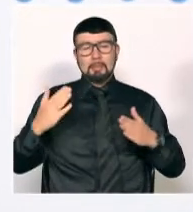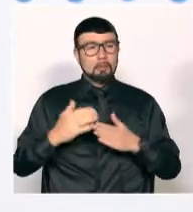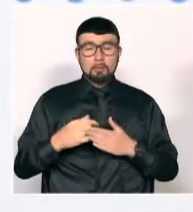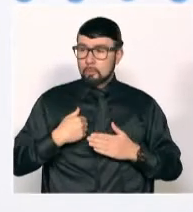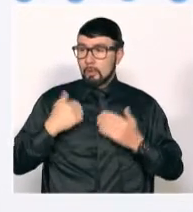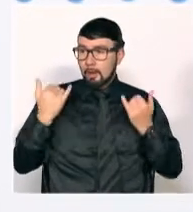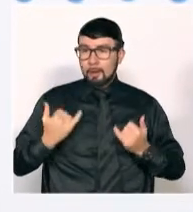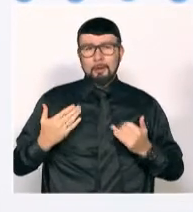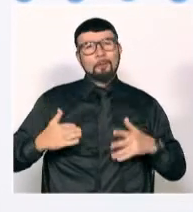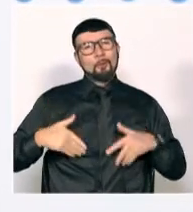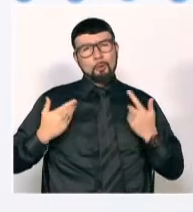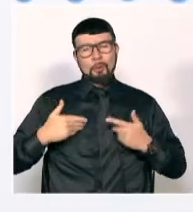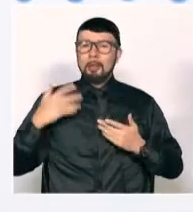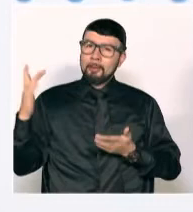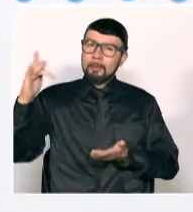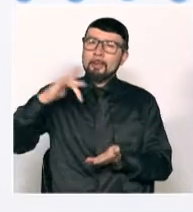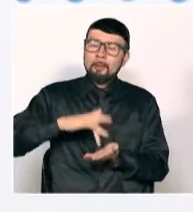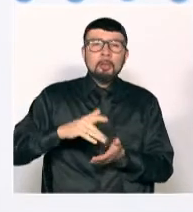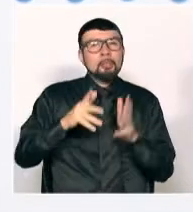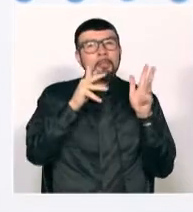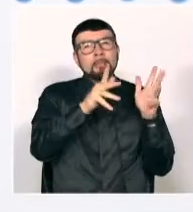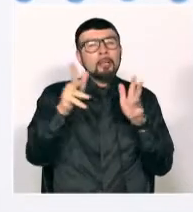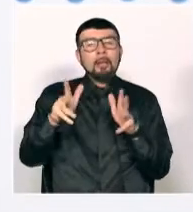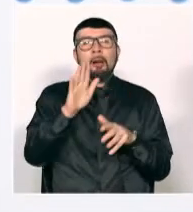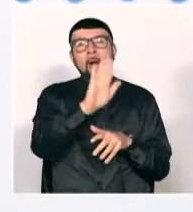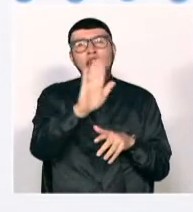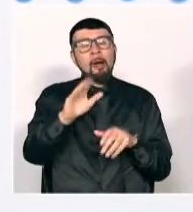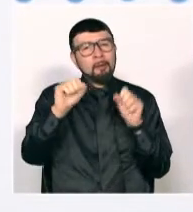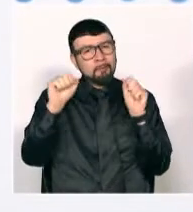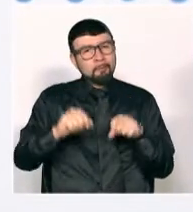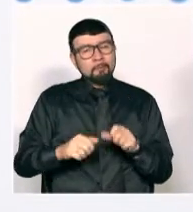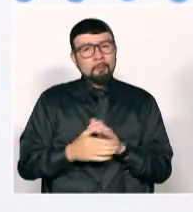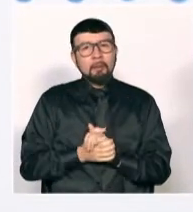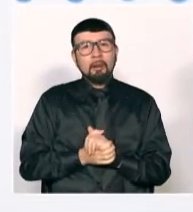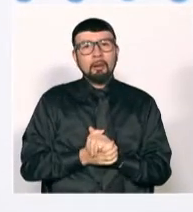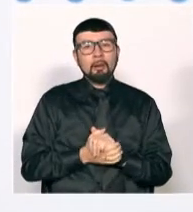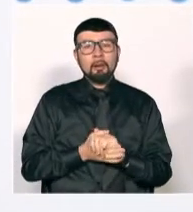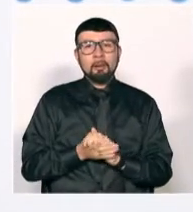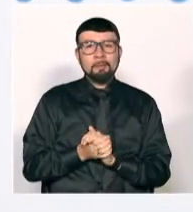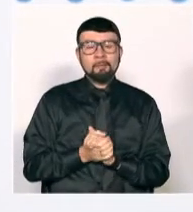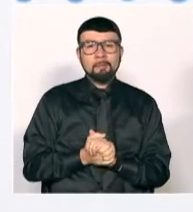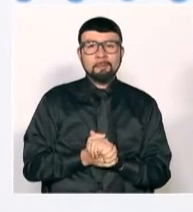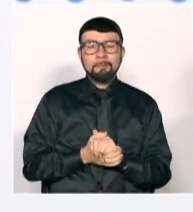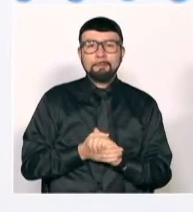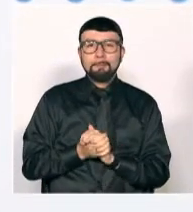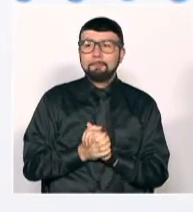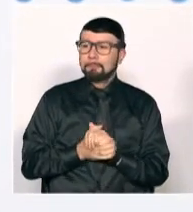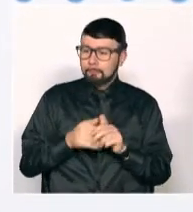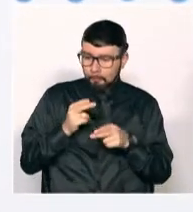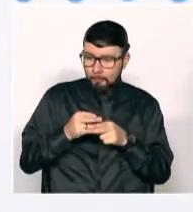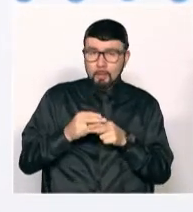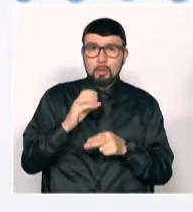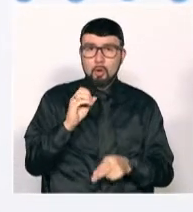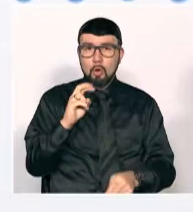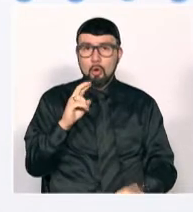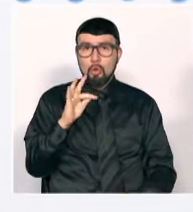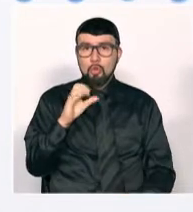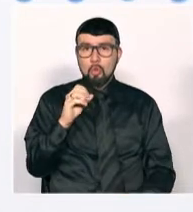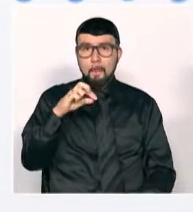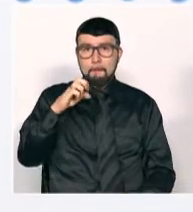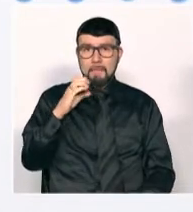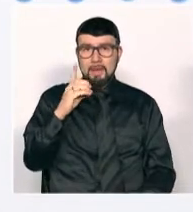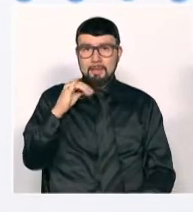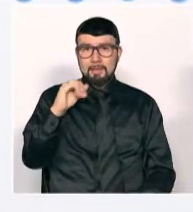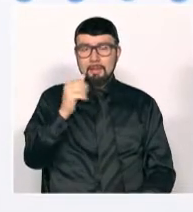y poder dejar alguna enseñanza en cada una de las personas. Maravilloso. Ortopedia maxilar quiere